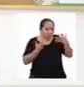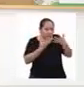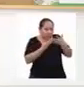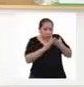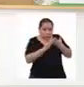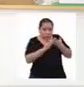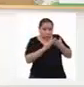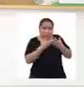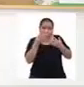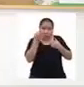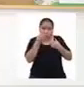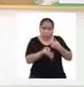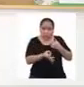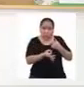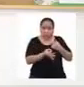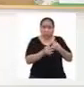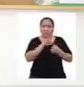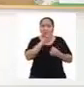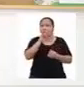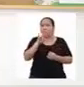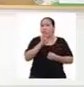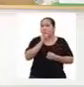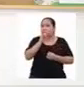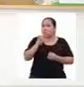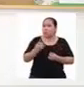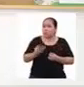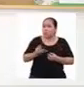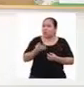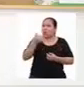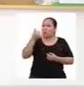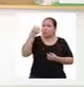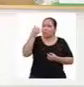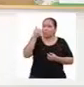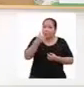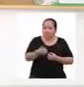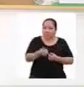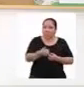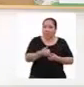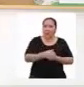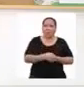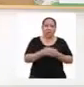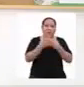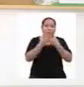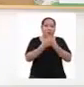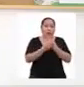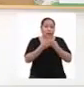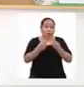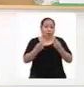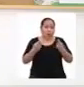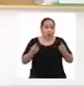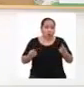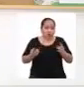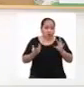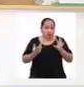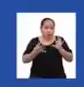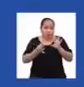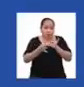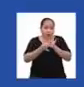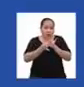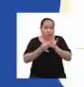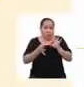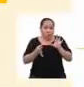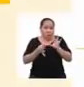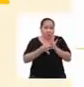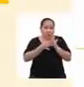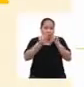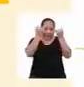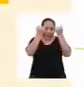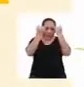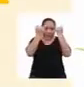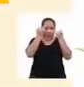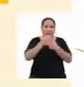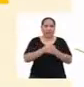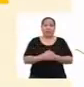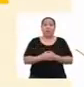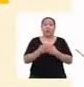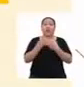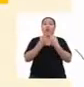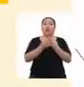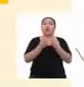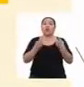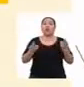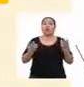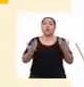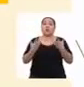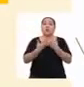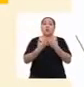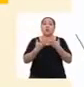relacionadas? ¿Se han usado adecuadamente recursos para unir las ideas? Los recursos para